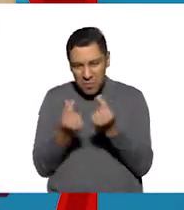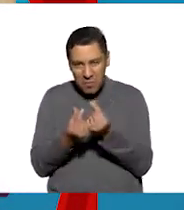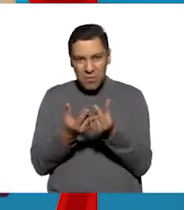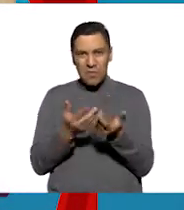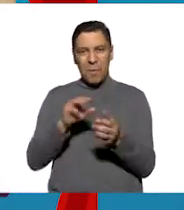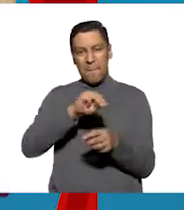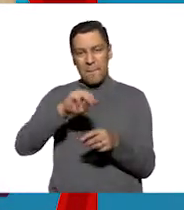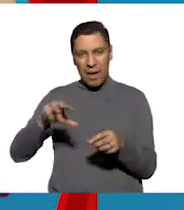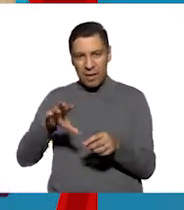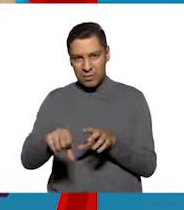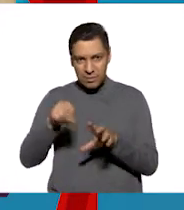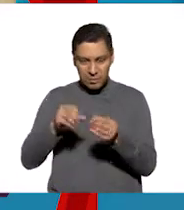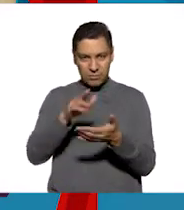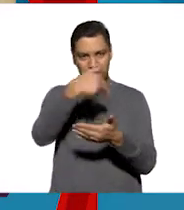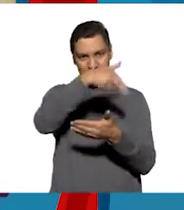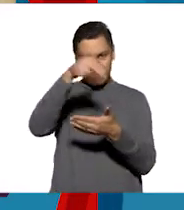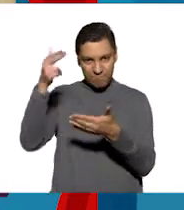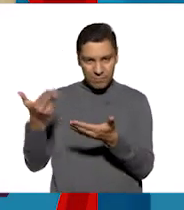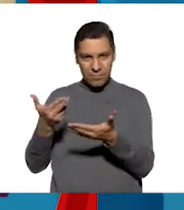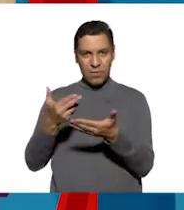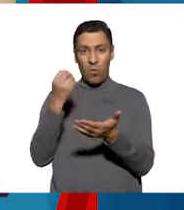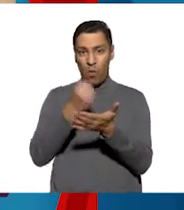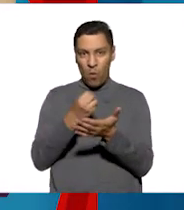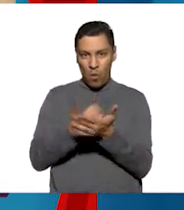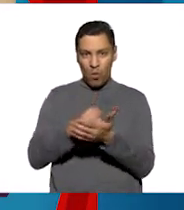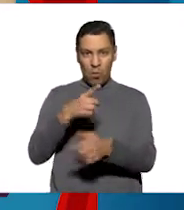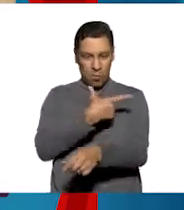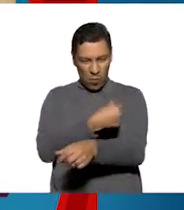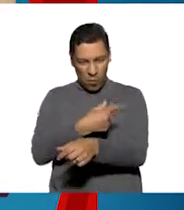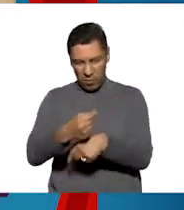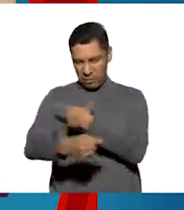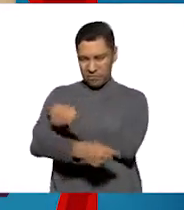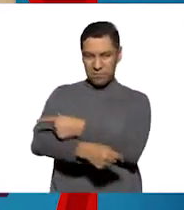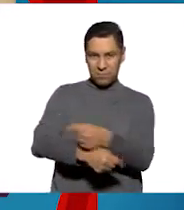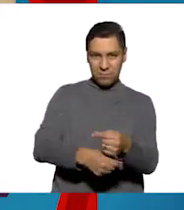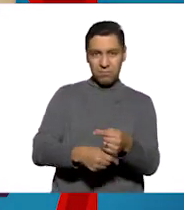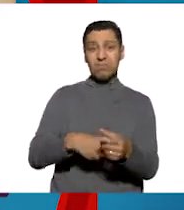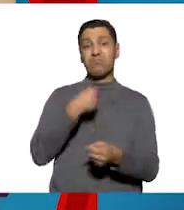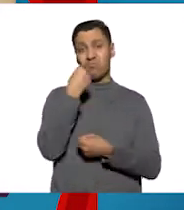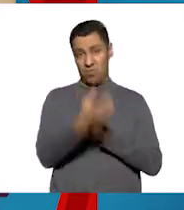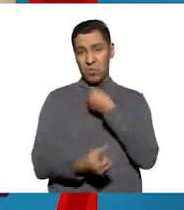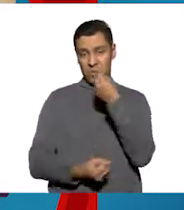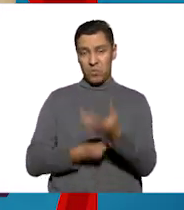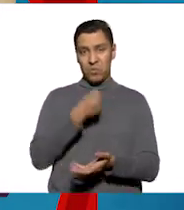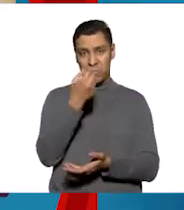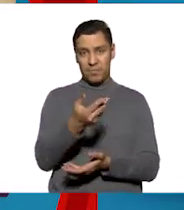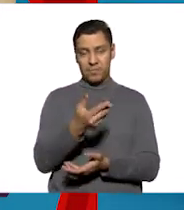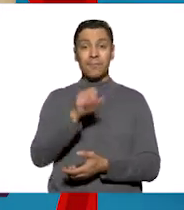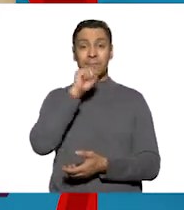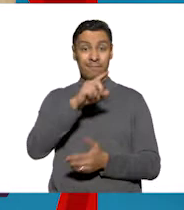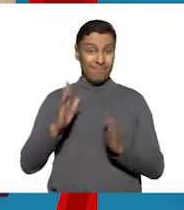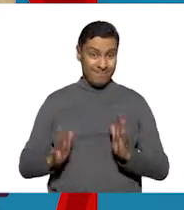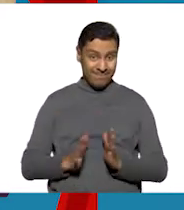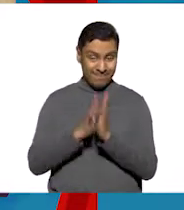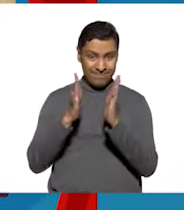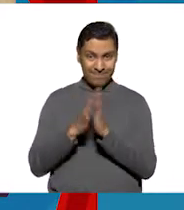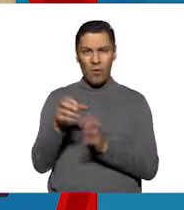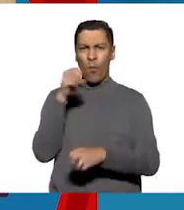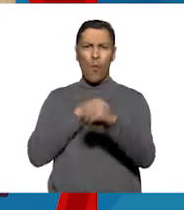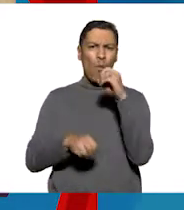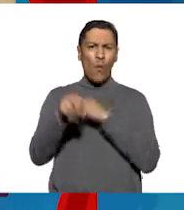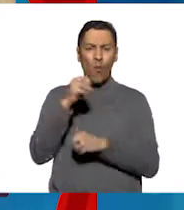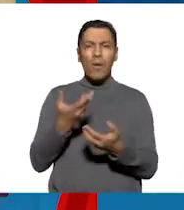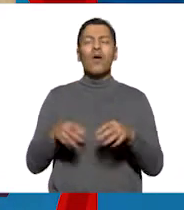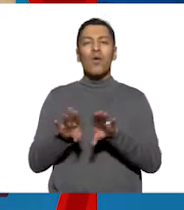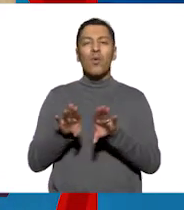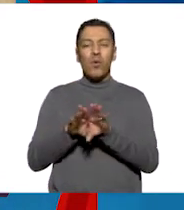tintes, plumas y oro, entre otros objetos. También tenían que participar en la realización de obras públicas